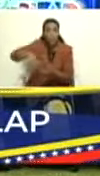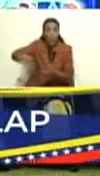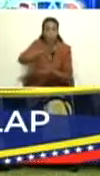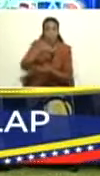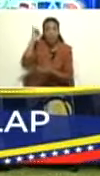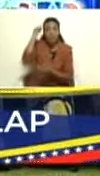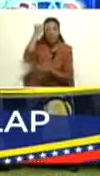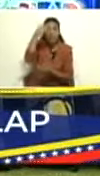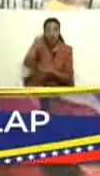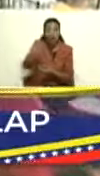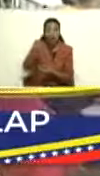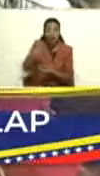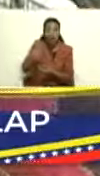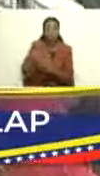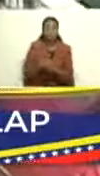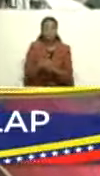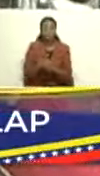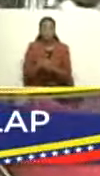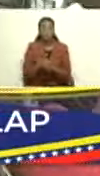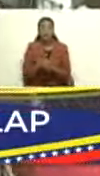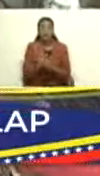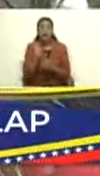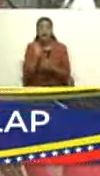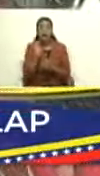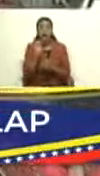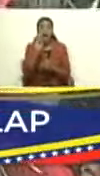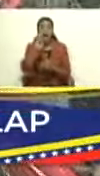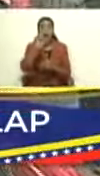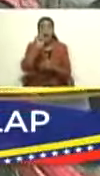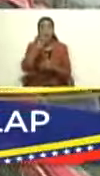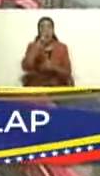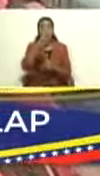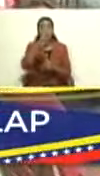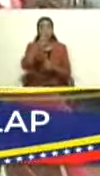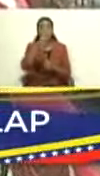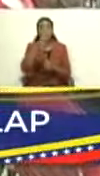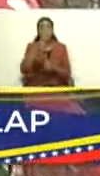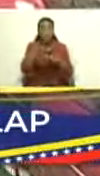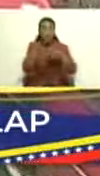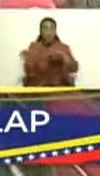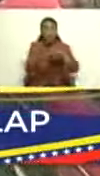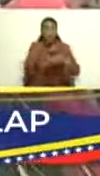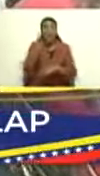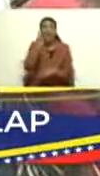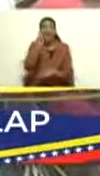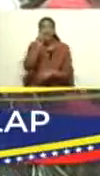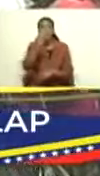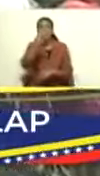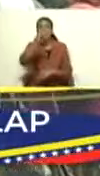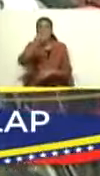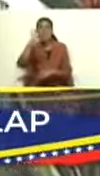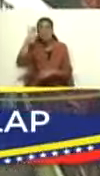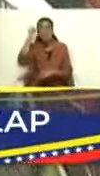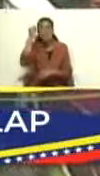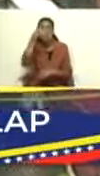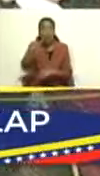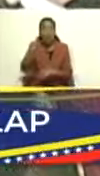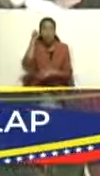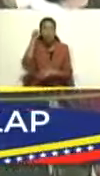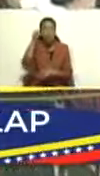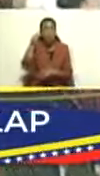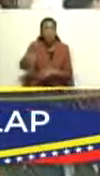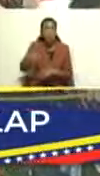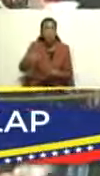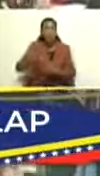en la comunidad nueva Oraure 2, en el municipio Trinidad de Yaracuy,